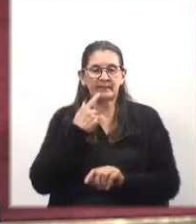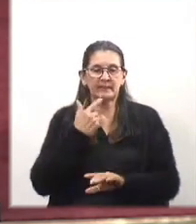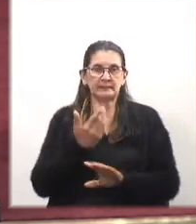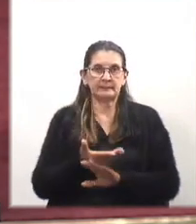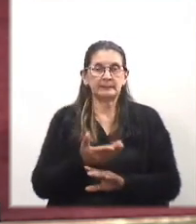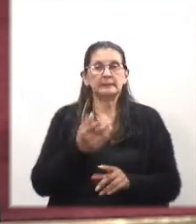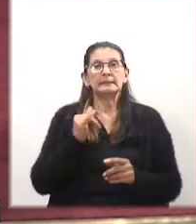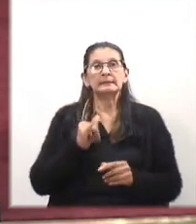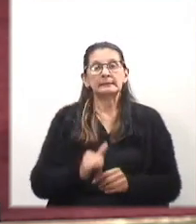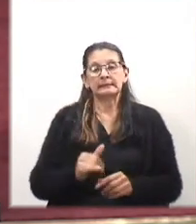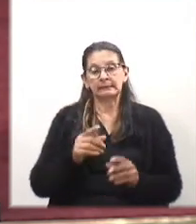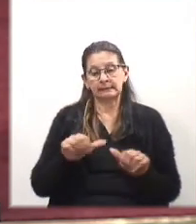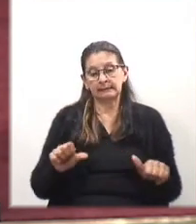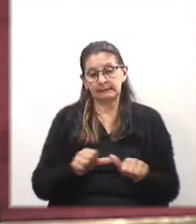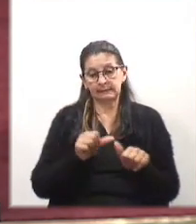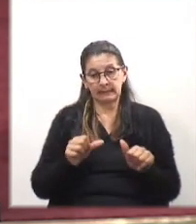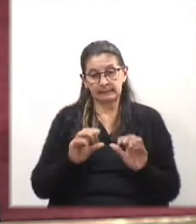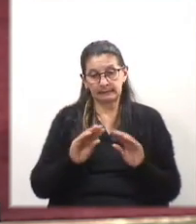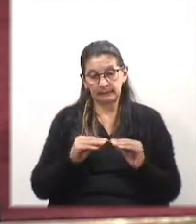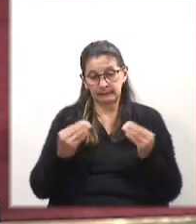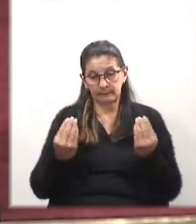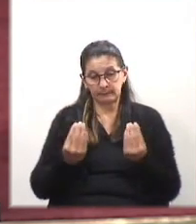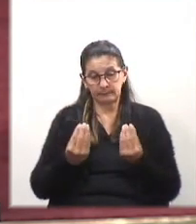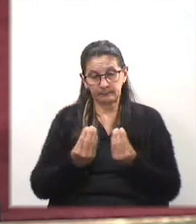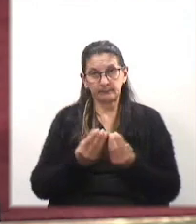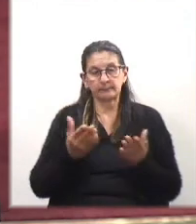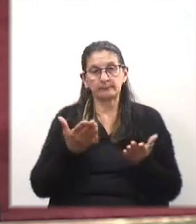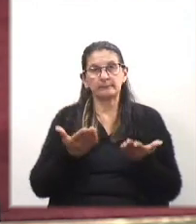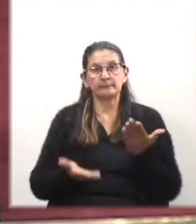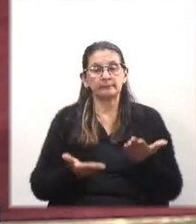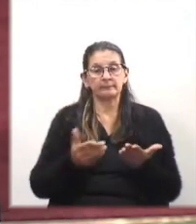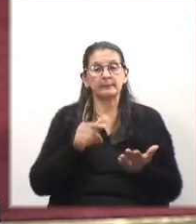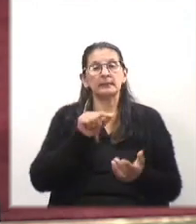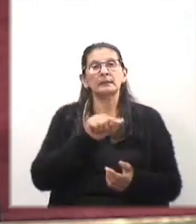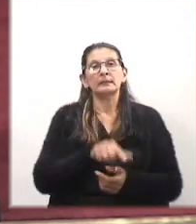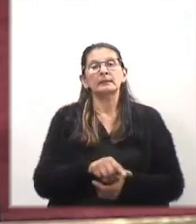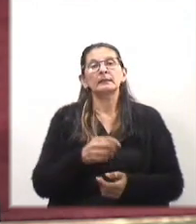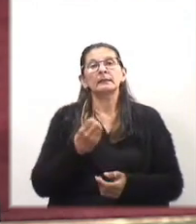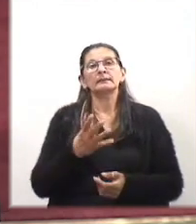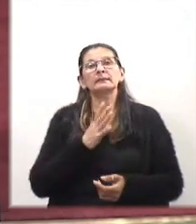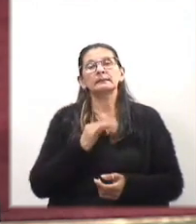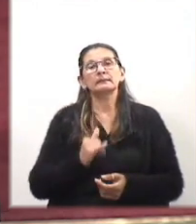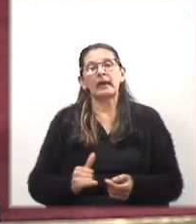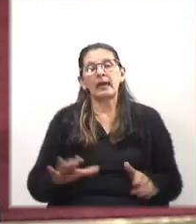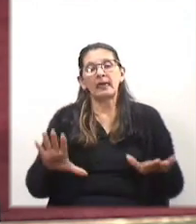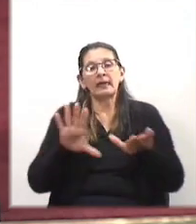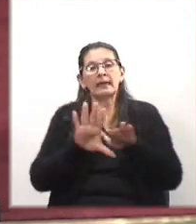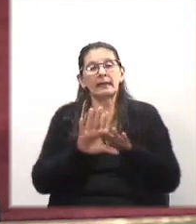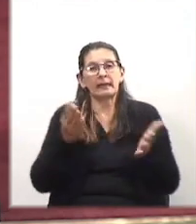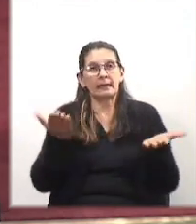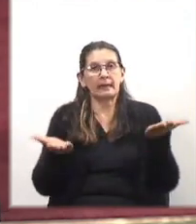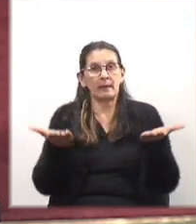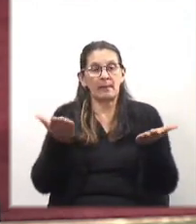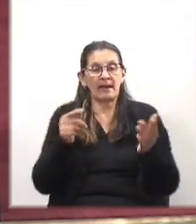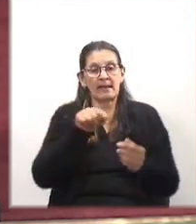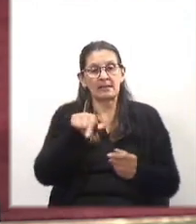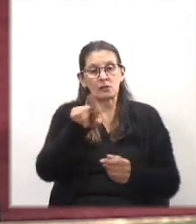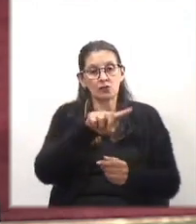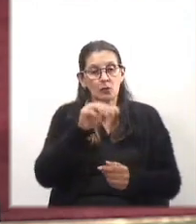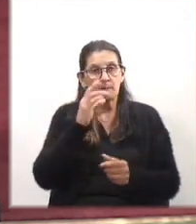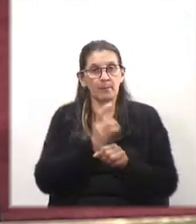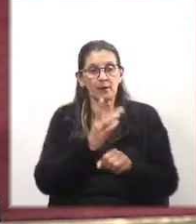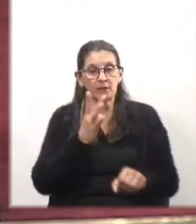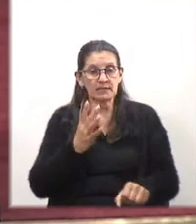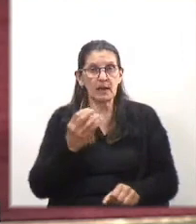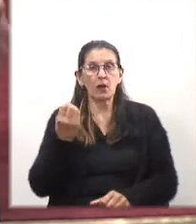sugeridas, ya que si se contemplara llegar a la segunda categoría, estaríamos equiparando a esos profesionales